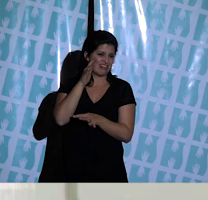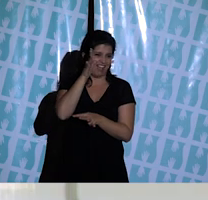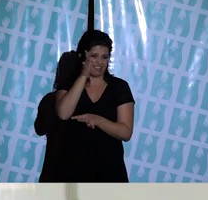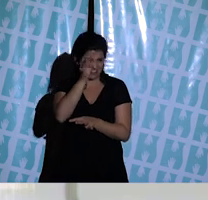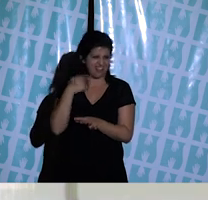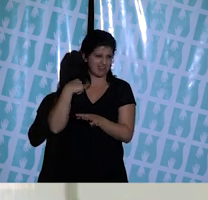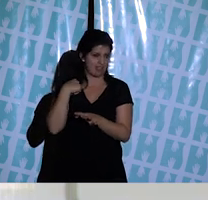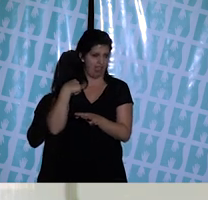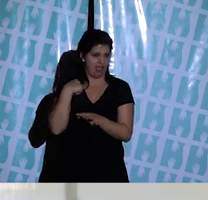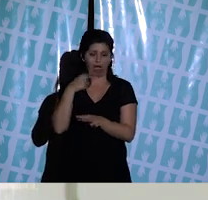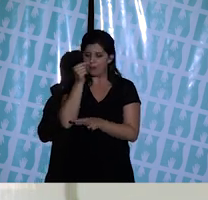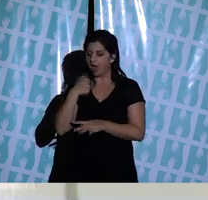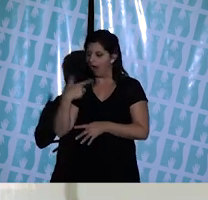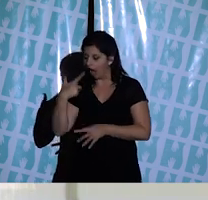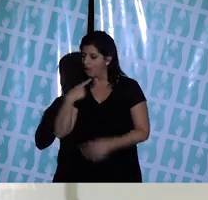etiqueta entera,